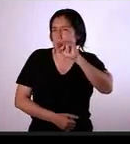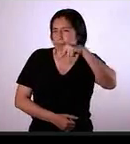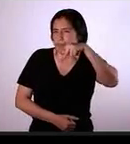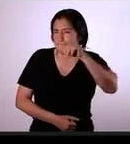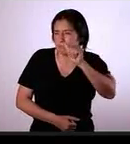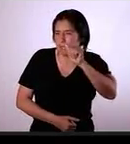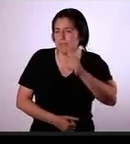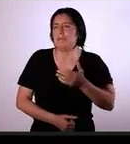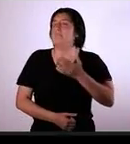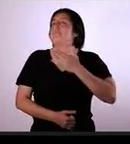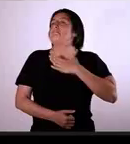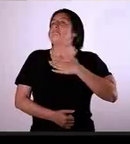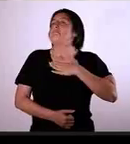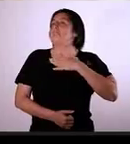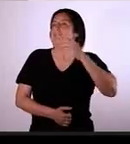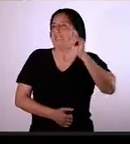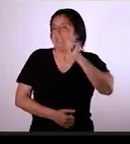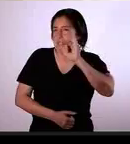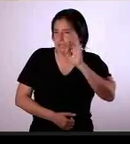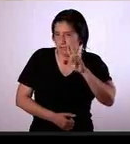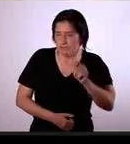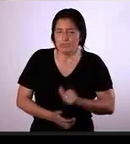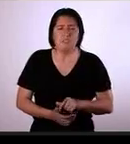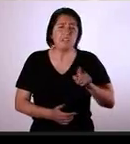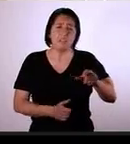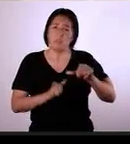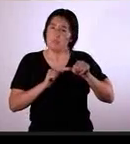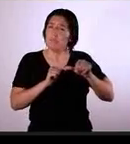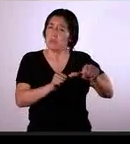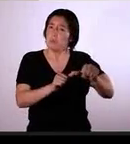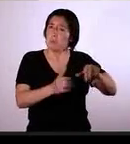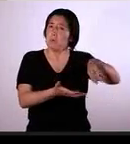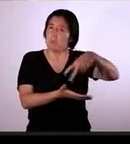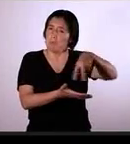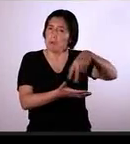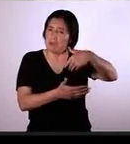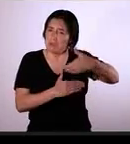Estampa a mi tierra. Y de ahí continuó bailando. En el